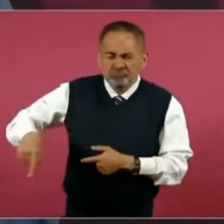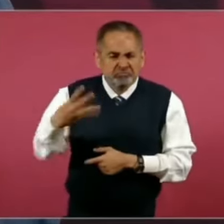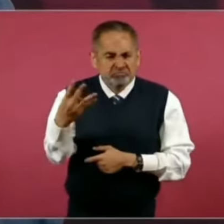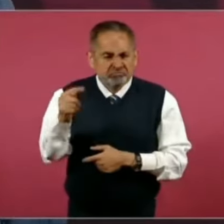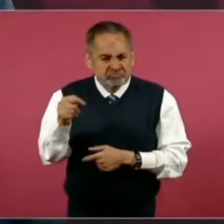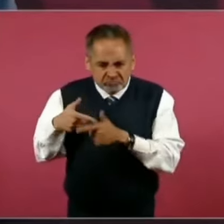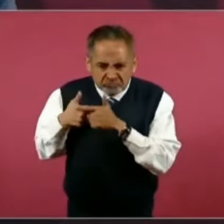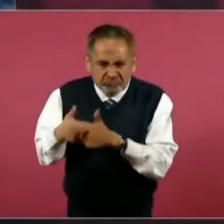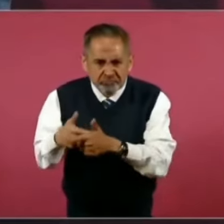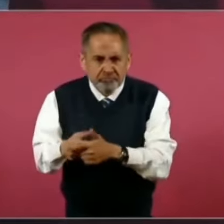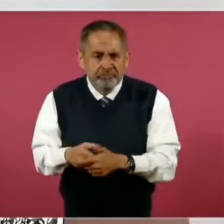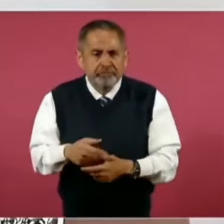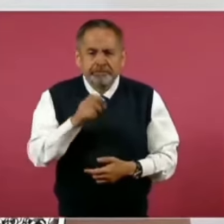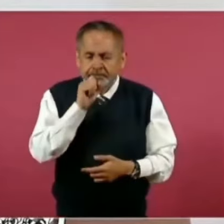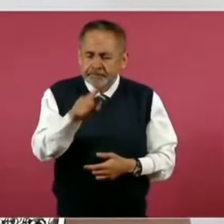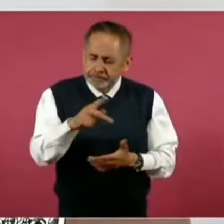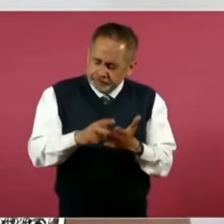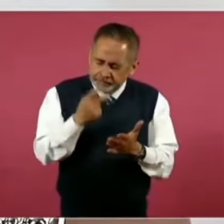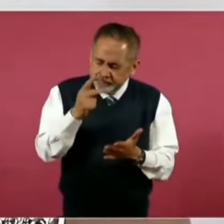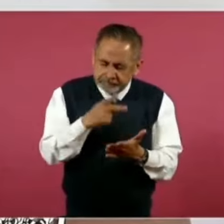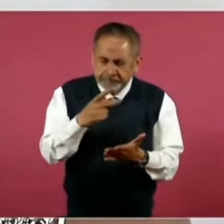repito, les agradecemos